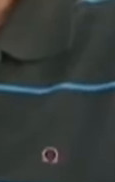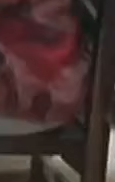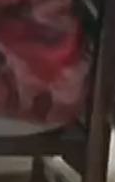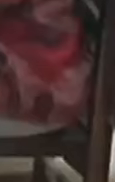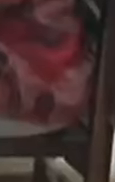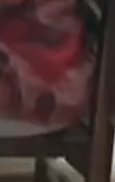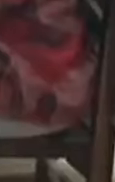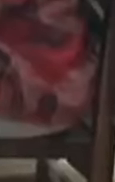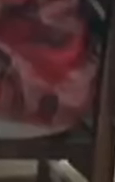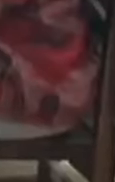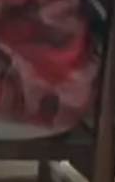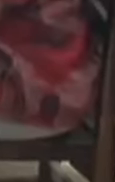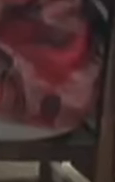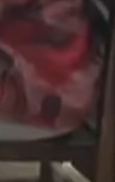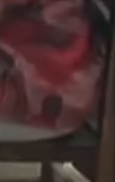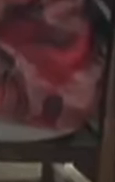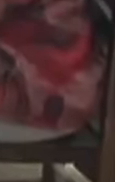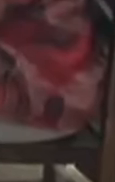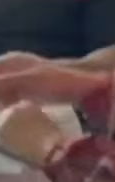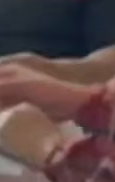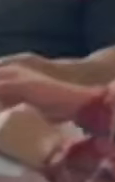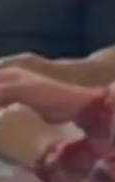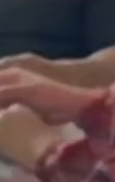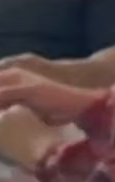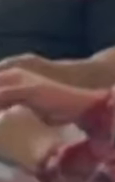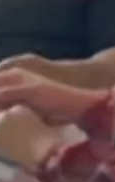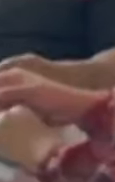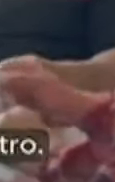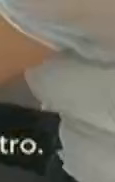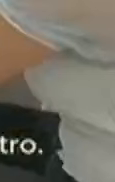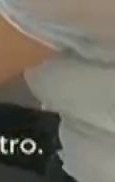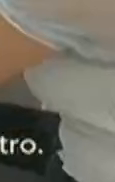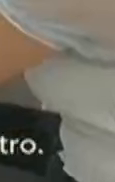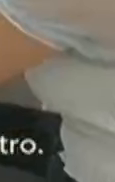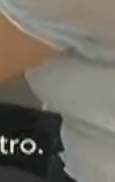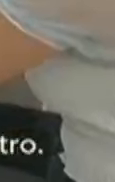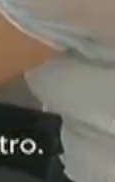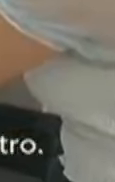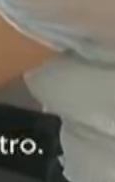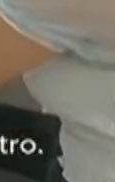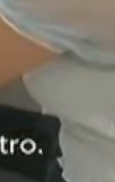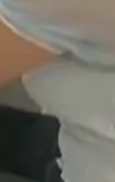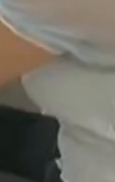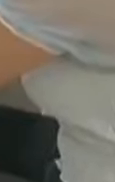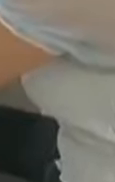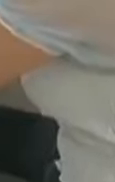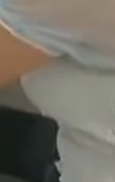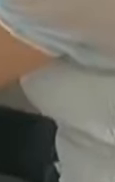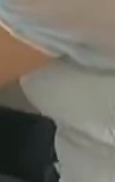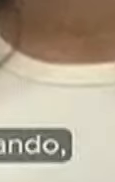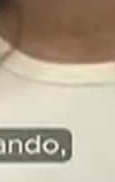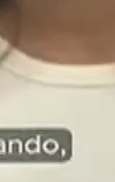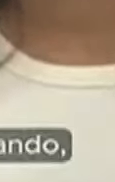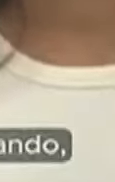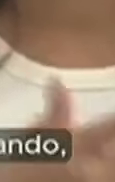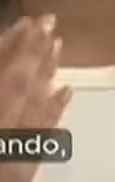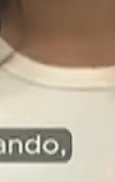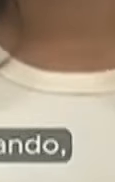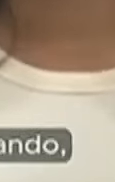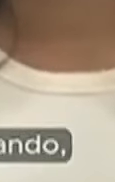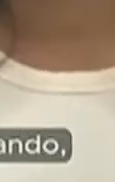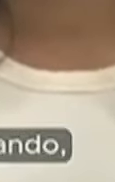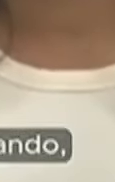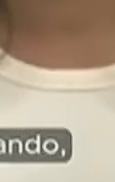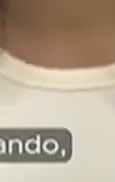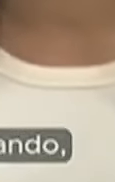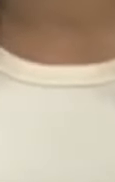de su familia. Fue respuesta inmediata. Cambió todo de un día para otro. Ahora